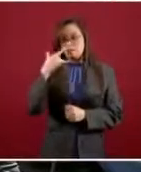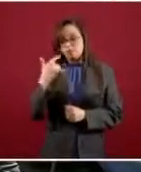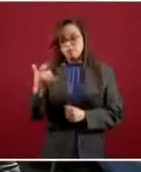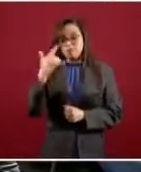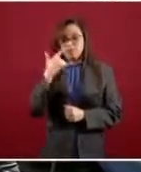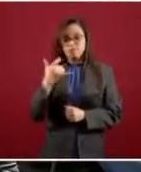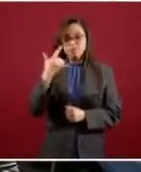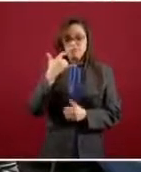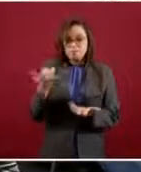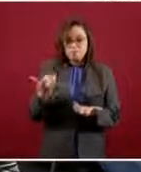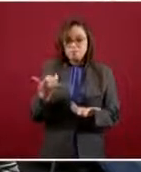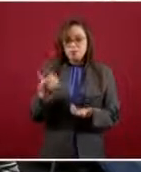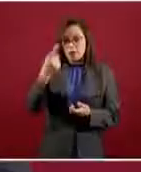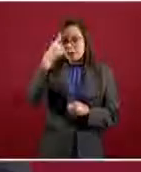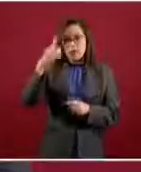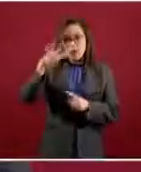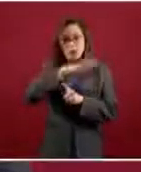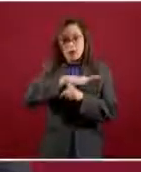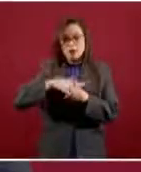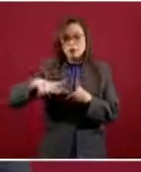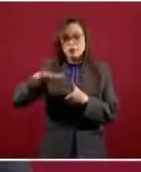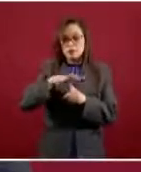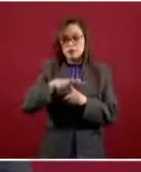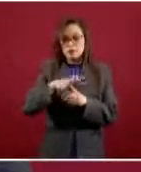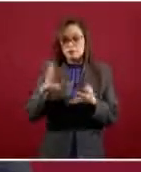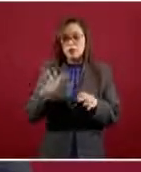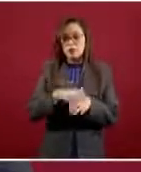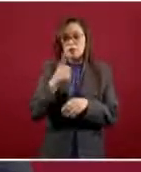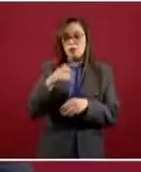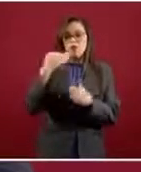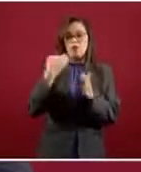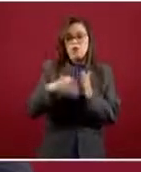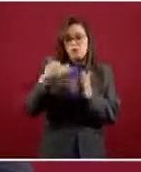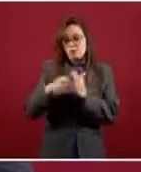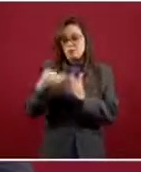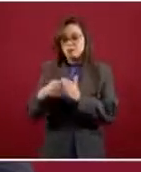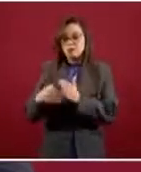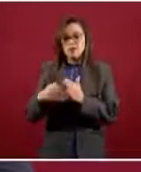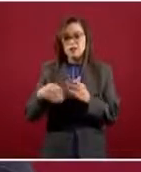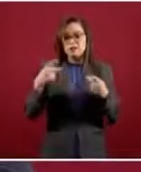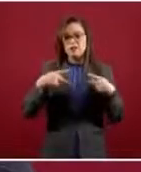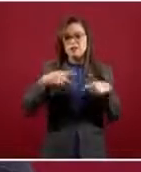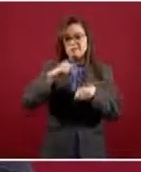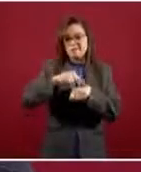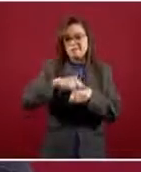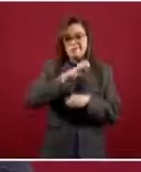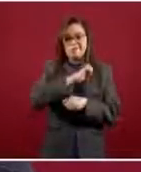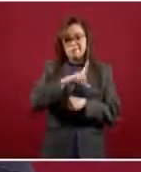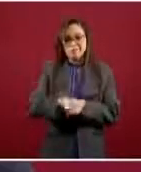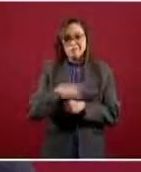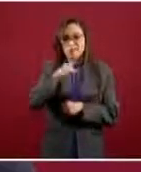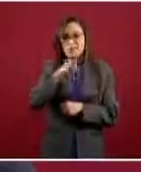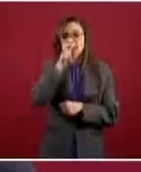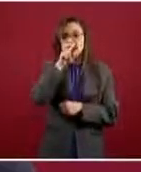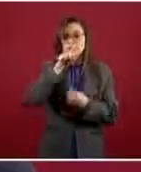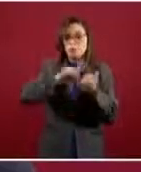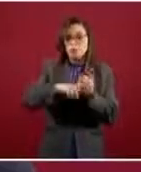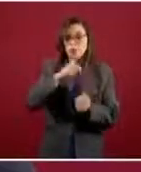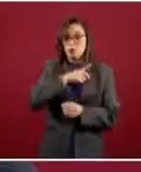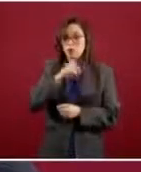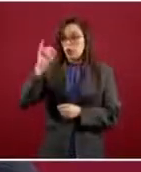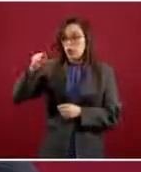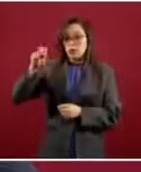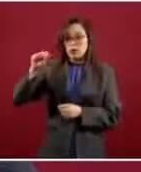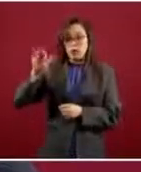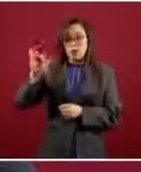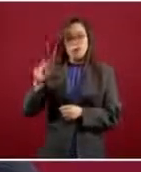que sea sectorial. El déficit de recursos humanos no es solo en materia de preocupación del INSABI, es decir, de la población